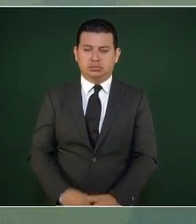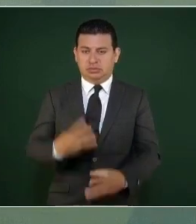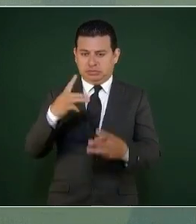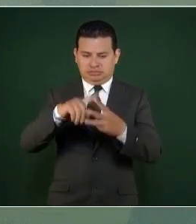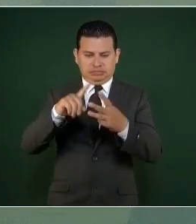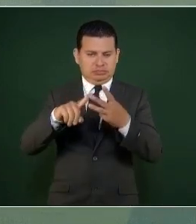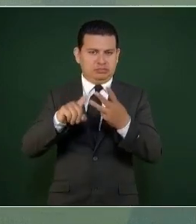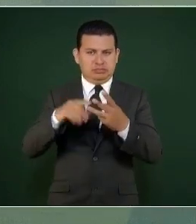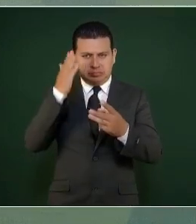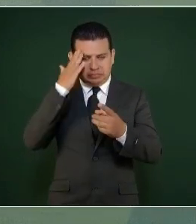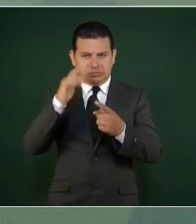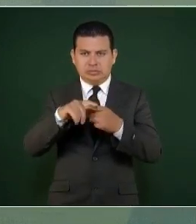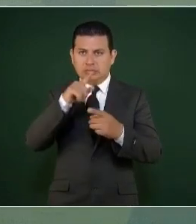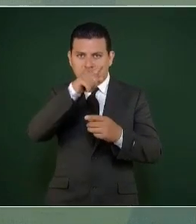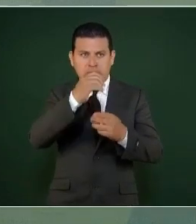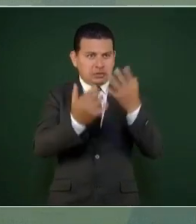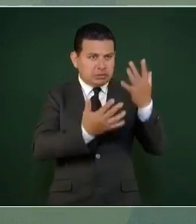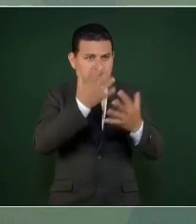Acapulco, ya